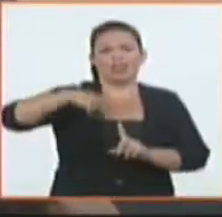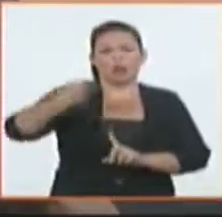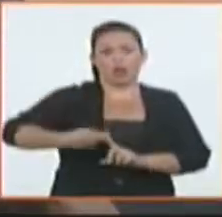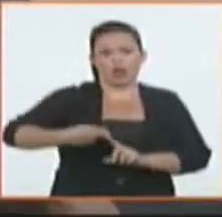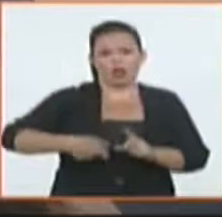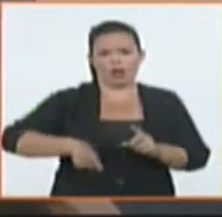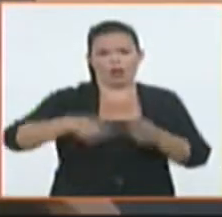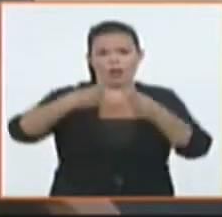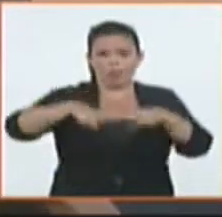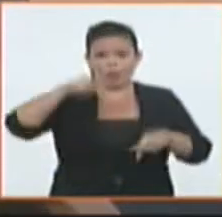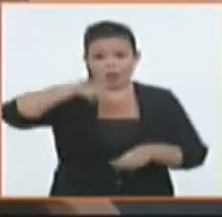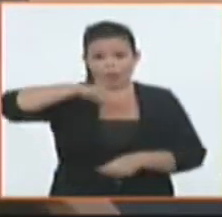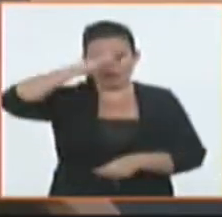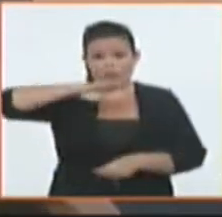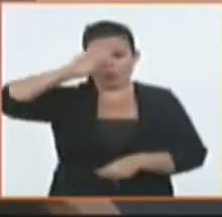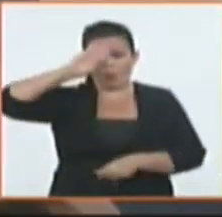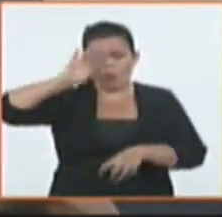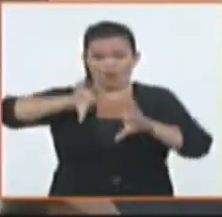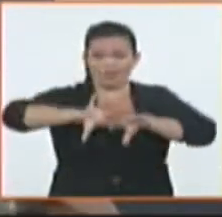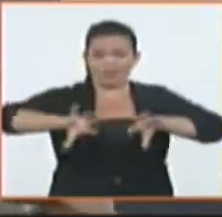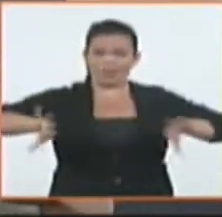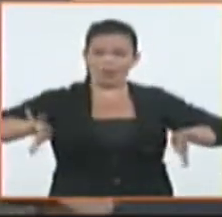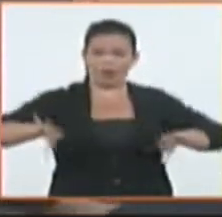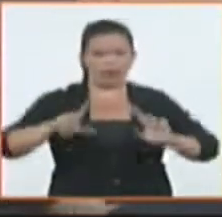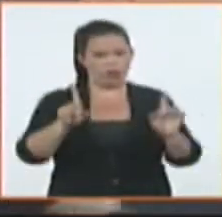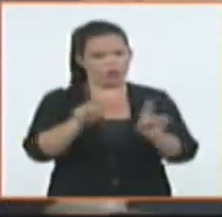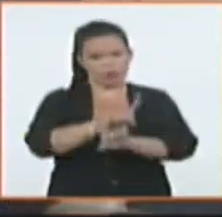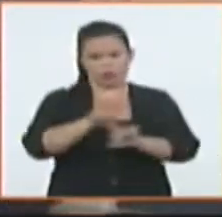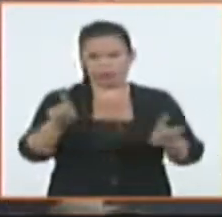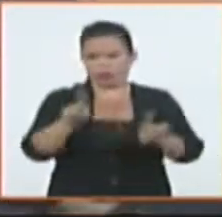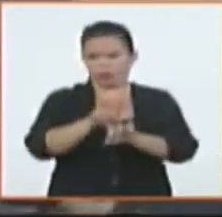poderes, se trabaja con la unidad de poderes,